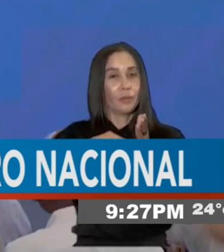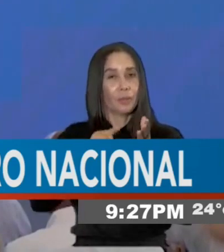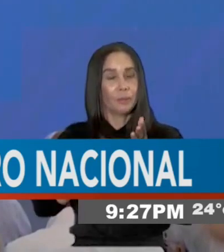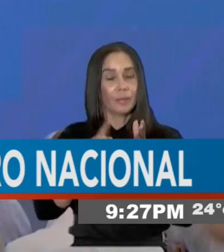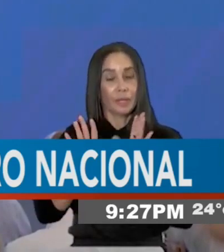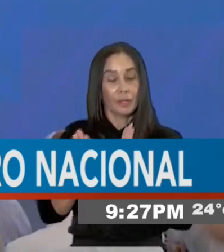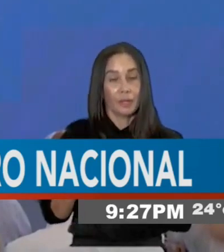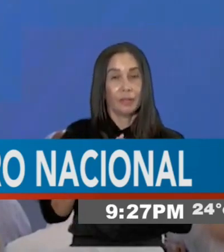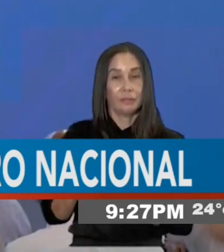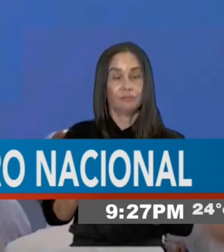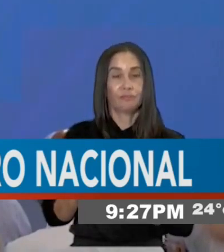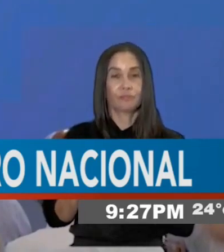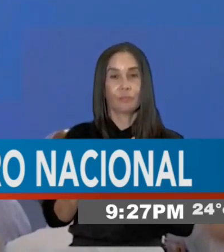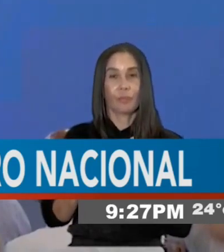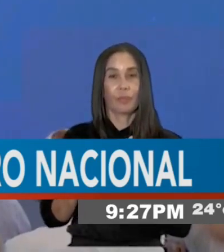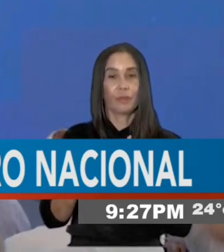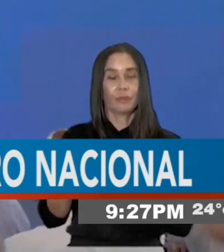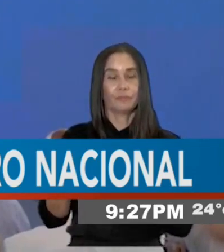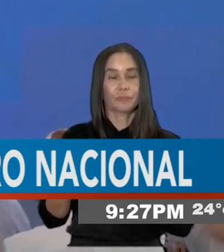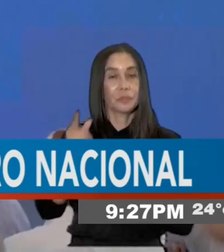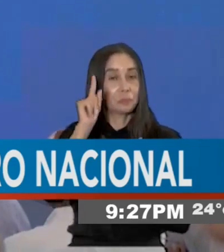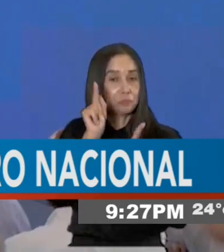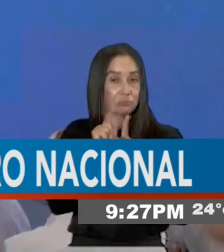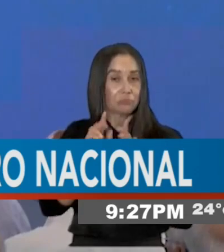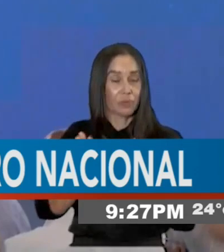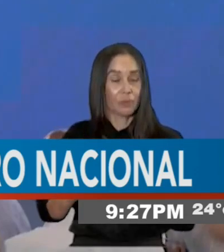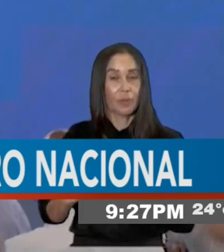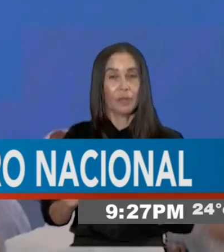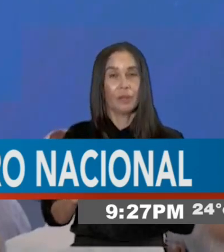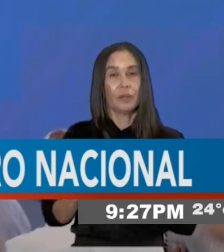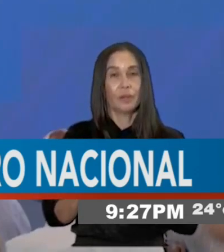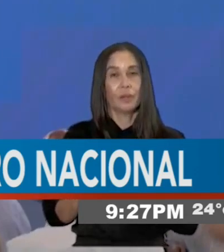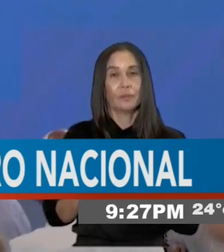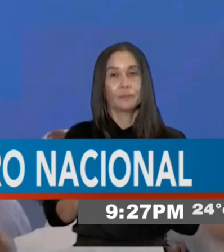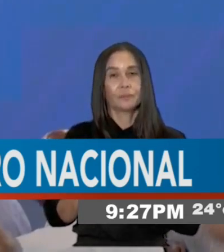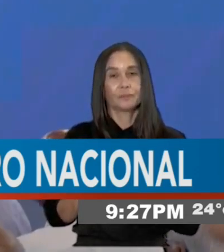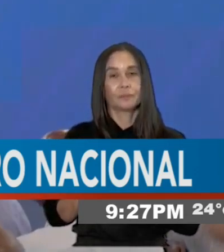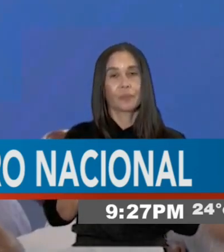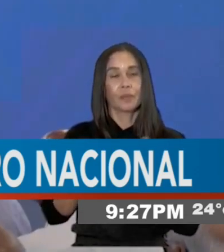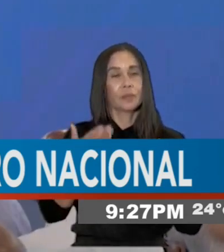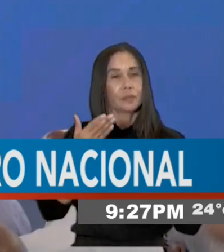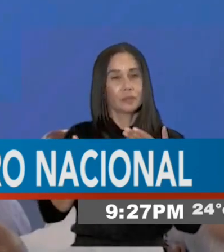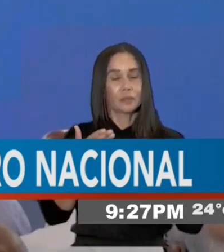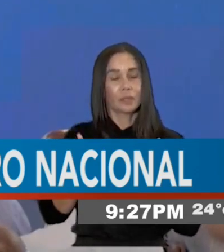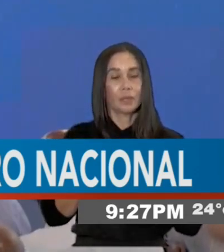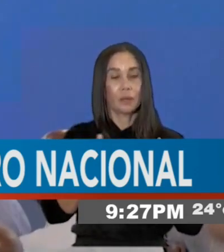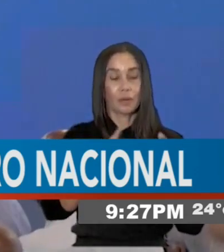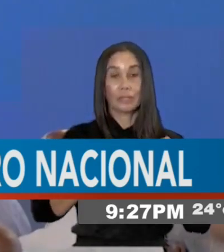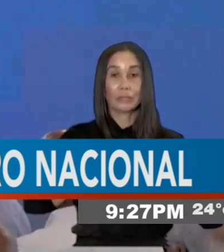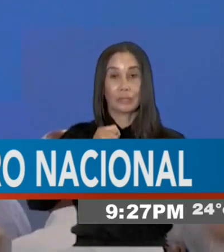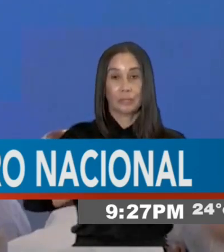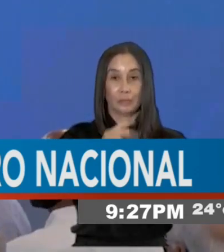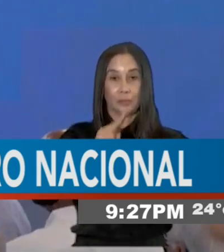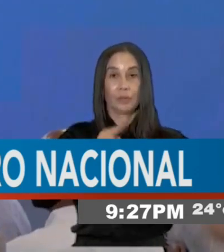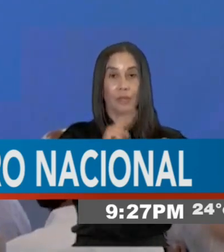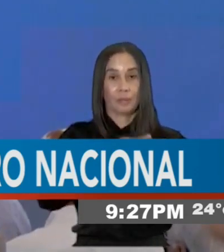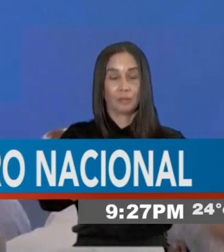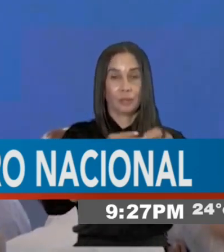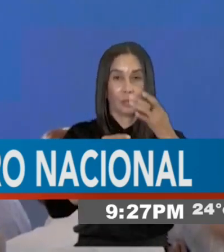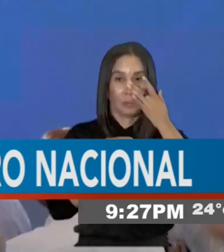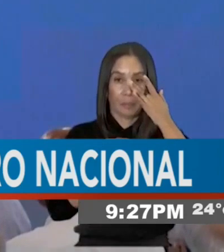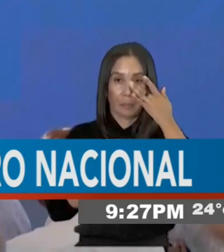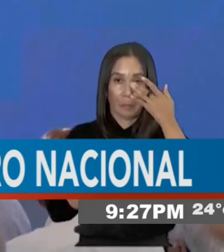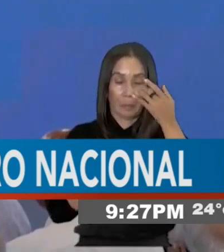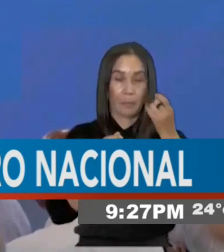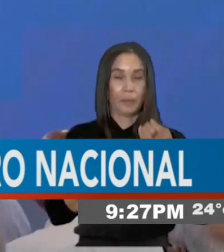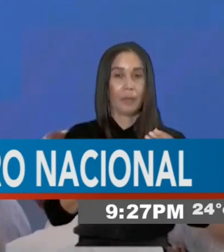lo han hecho ambas cámaras y se han puesto de acuerdo, pues lo vamos a hacer en el Teatro Nacional para